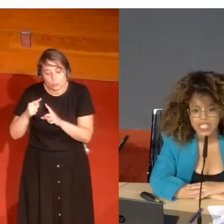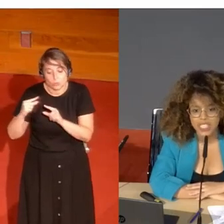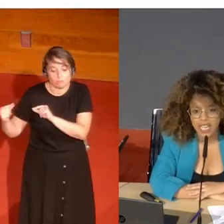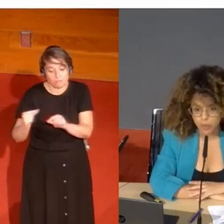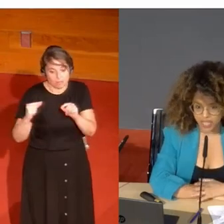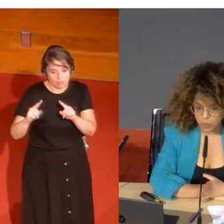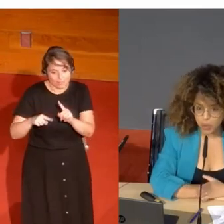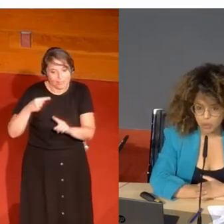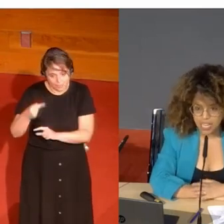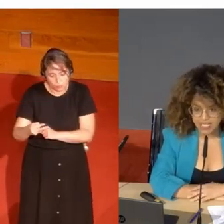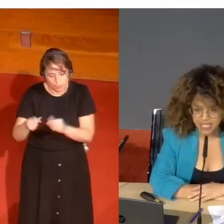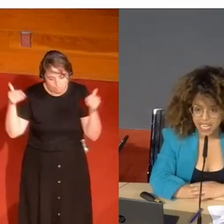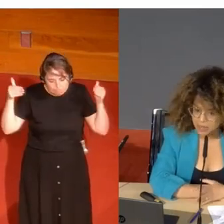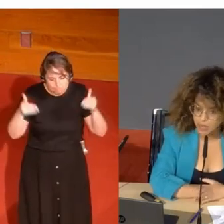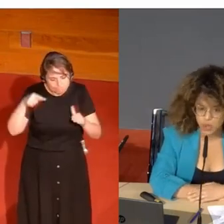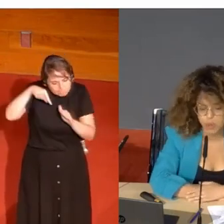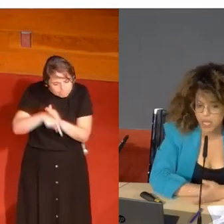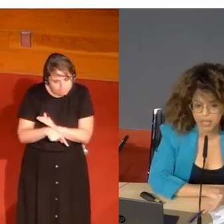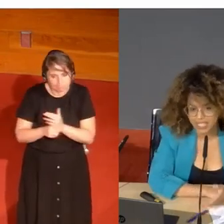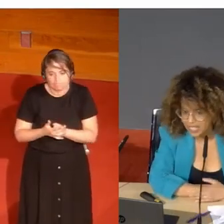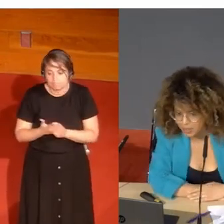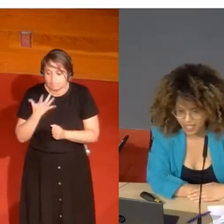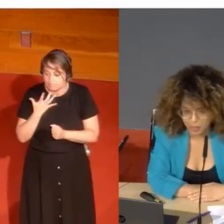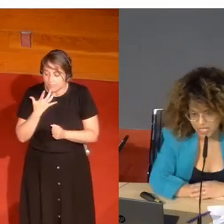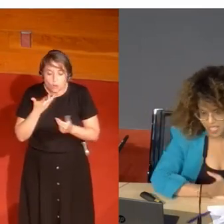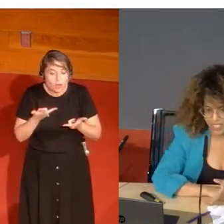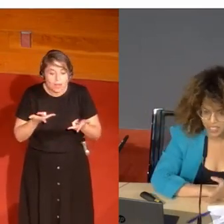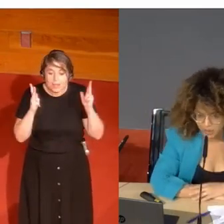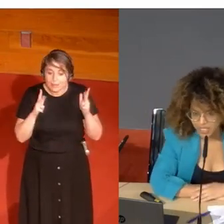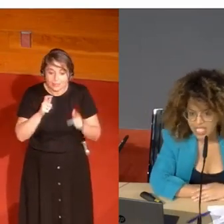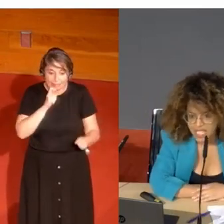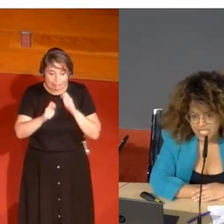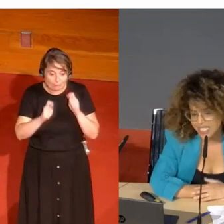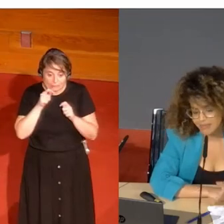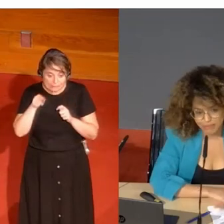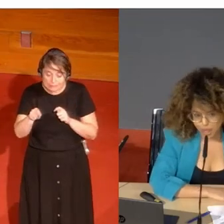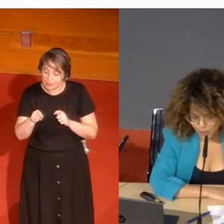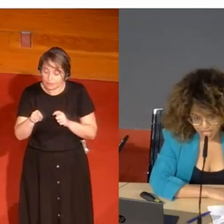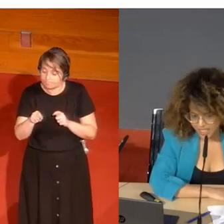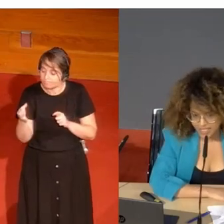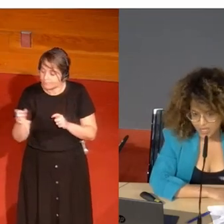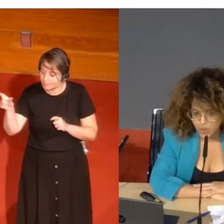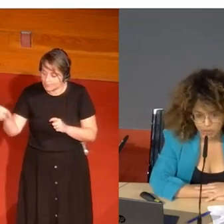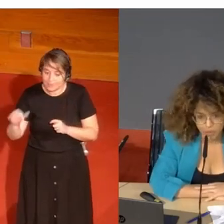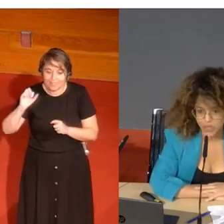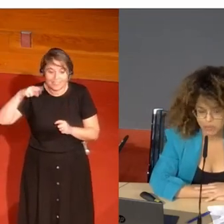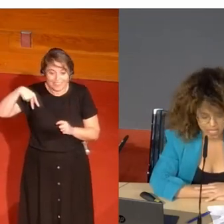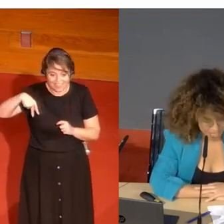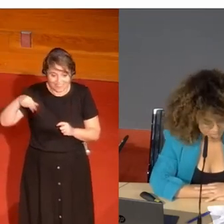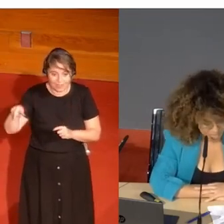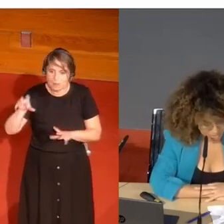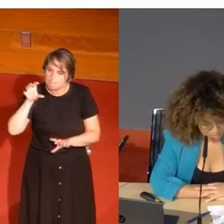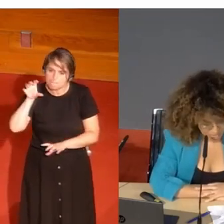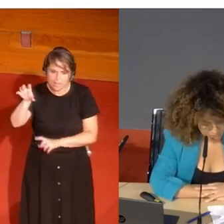coloquio abordar un poco más Irán pero no se puede hablar de la libertad de prensa de la región sin mencionar Irán es uno